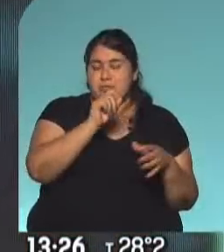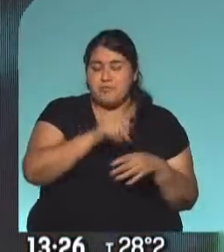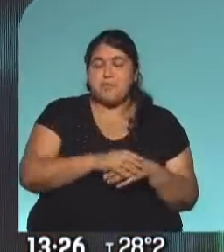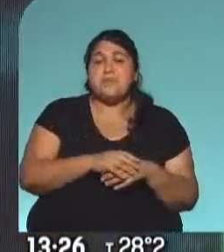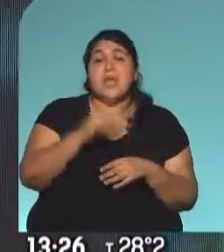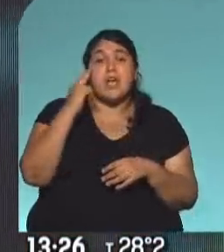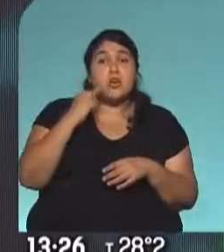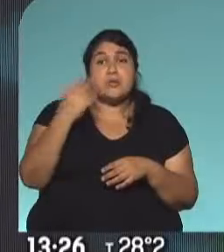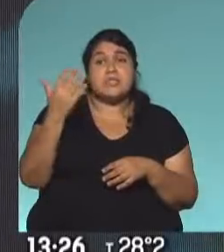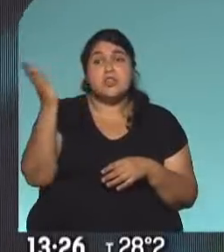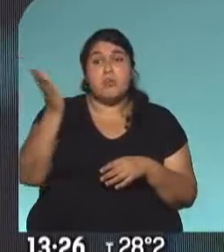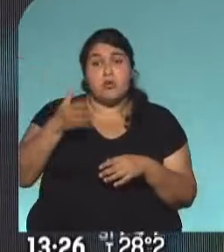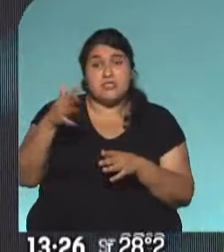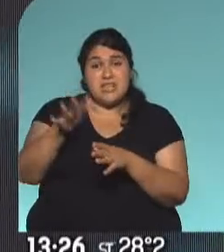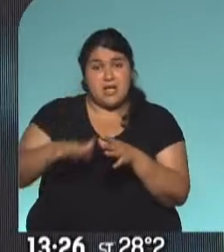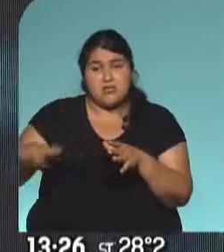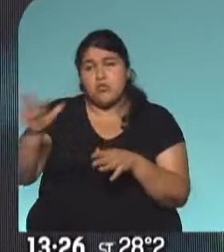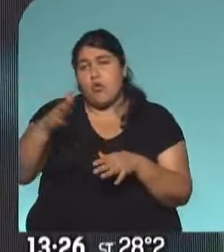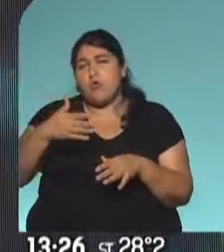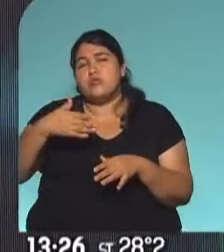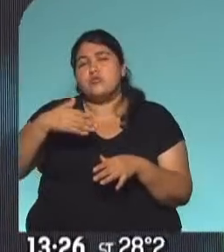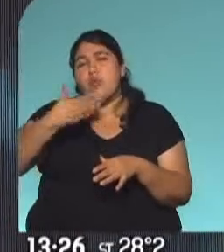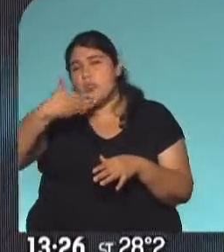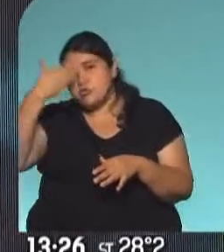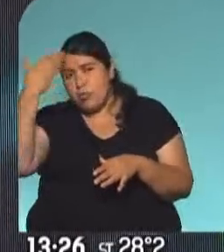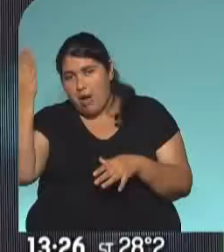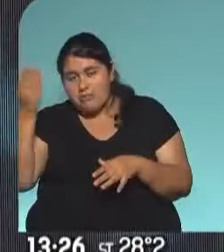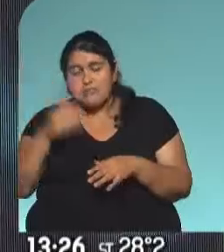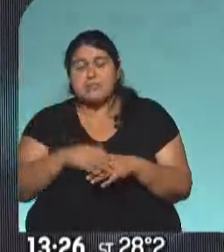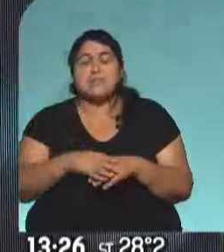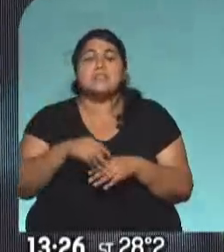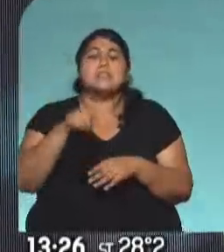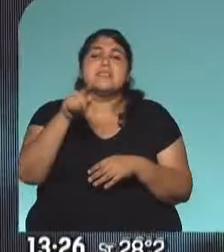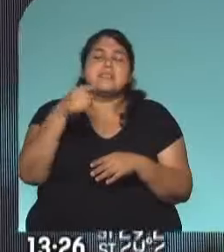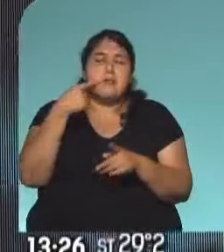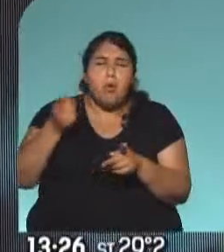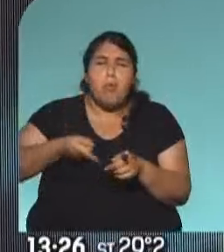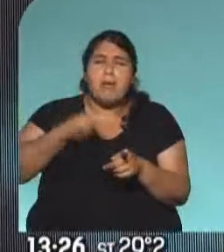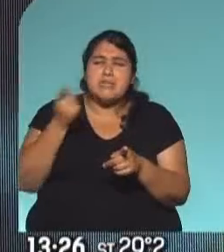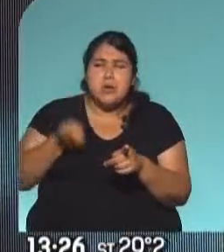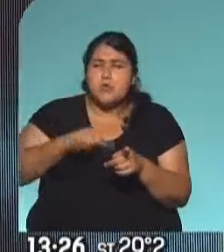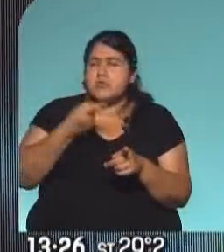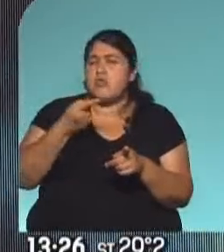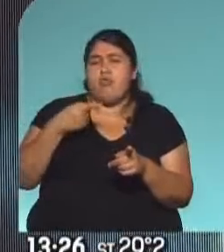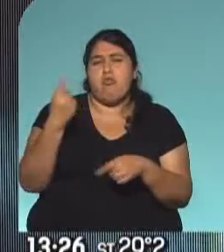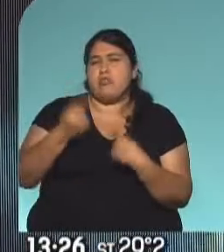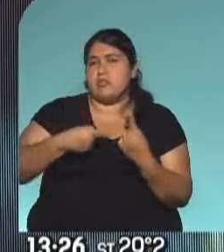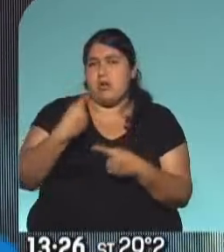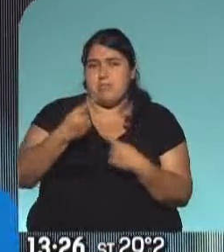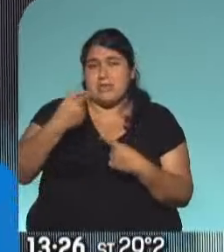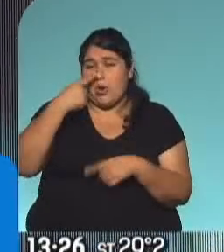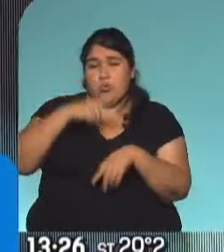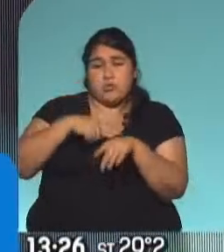el 95% son musulmanes y vemos esa persecución que han sentido también, sobre todo en el último